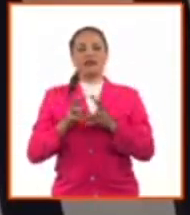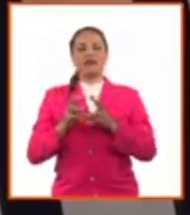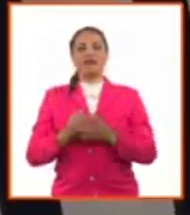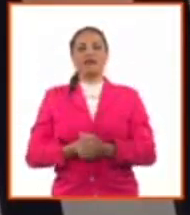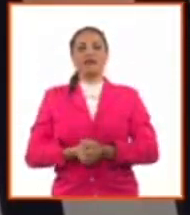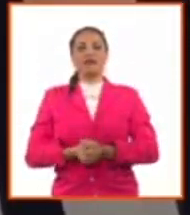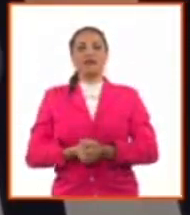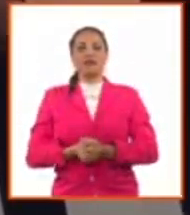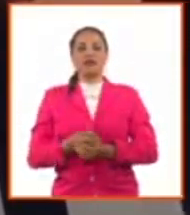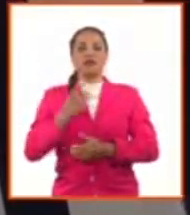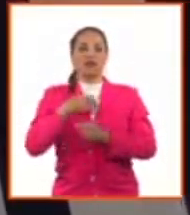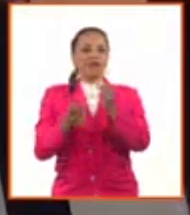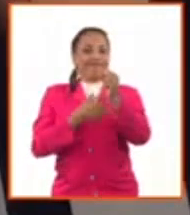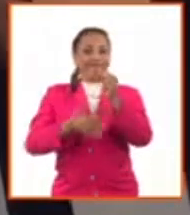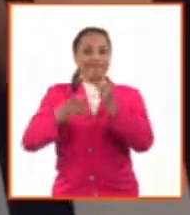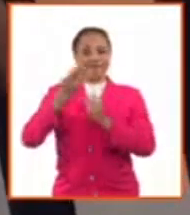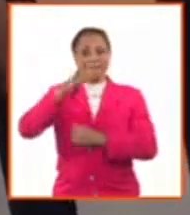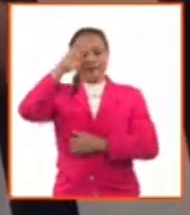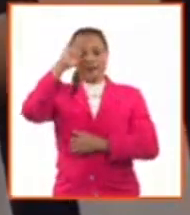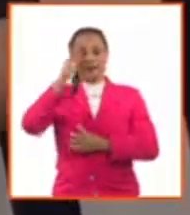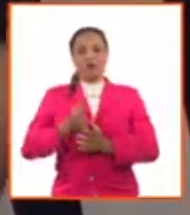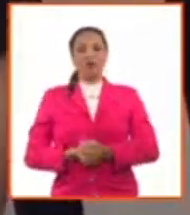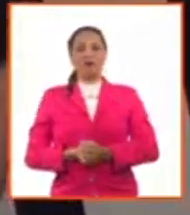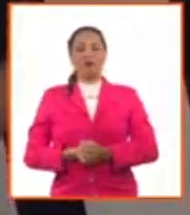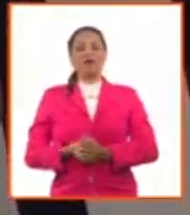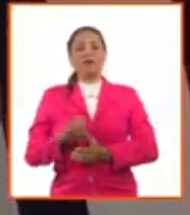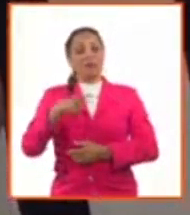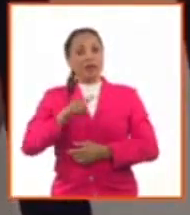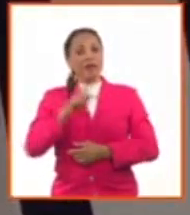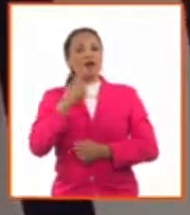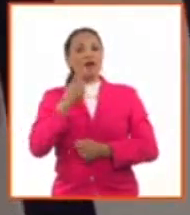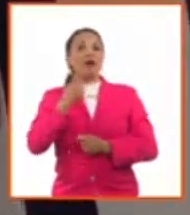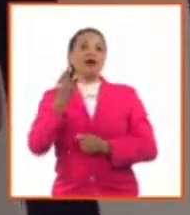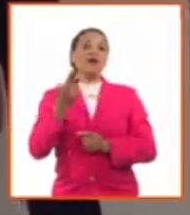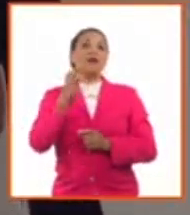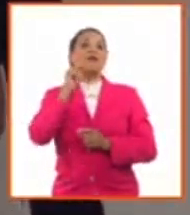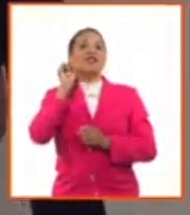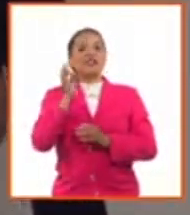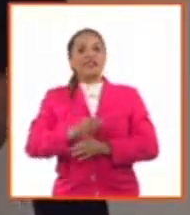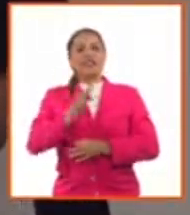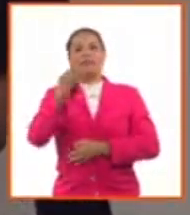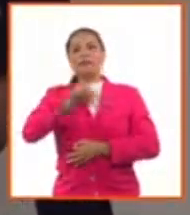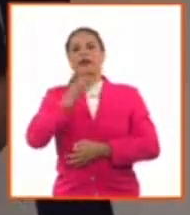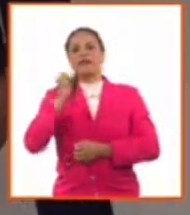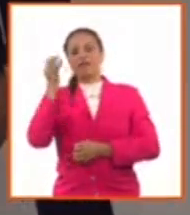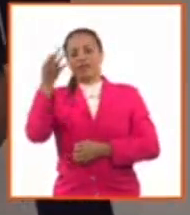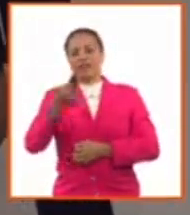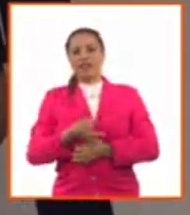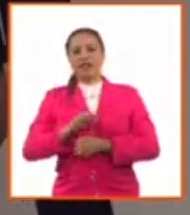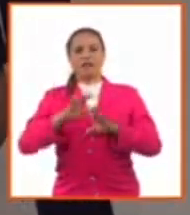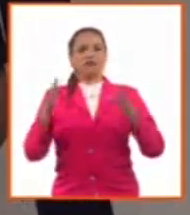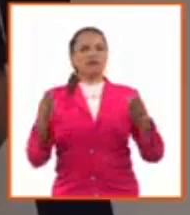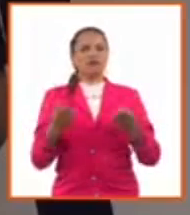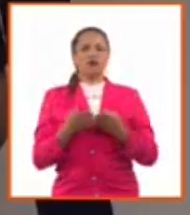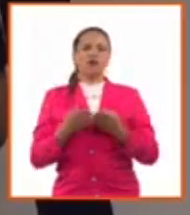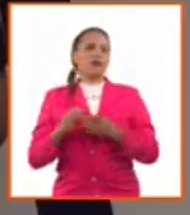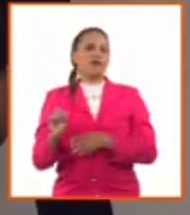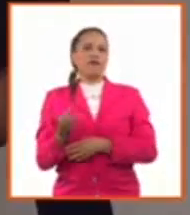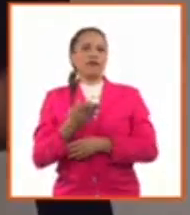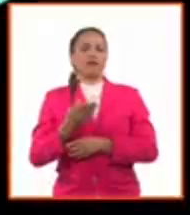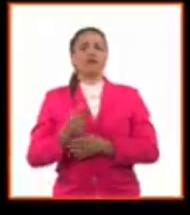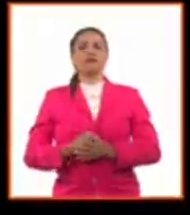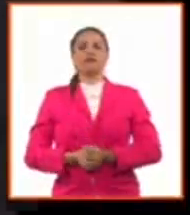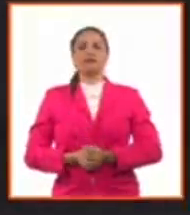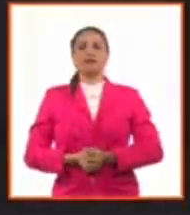en las redes sobre la realidad cubana. Vamos a rasgar la costura de la manipulación mediática y adentrarnos en la arista